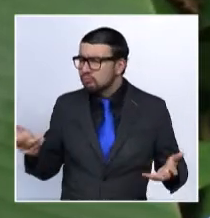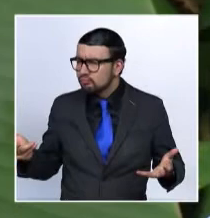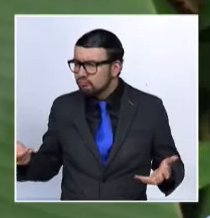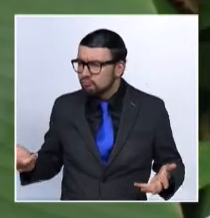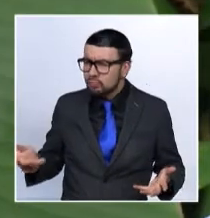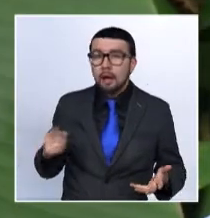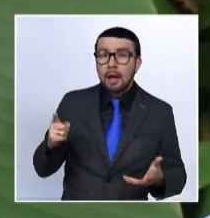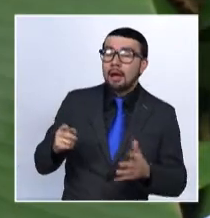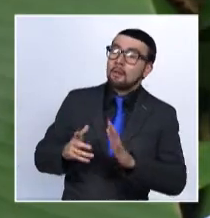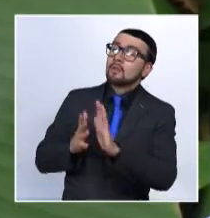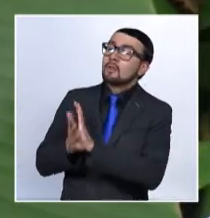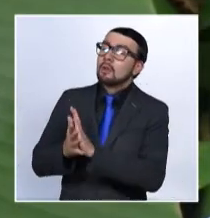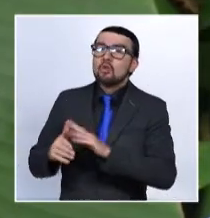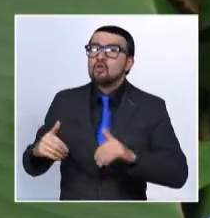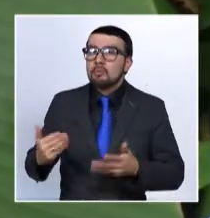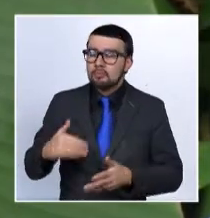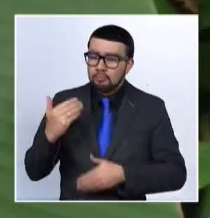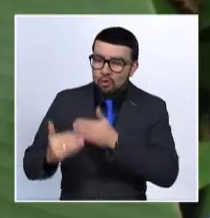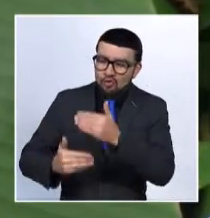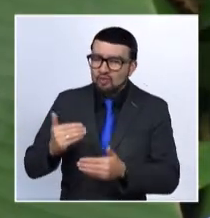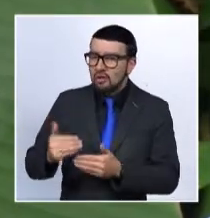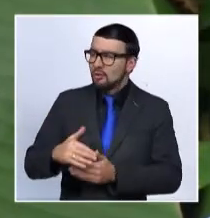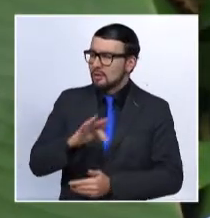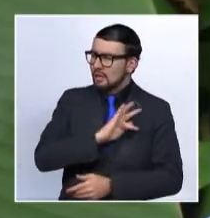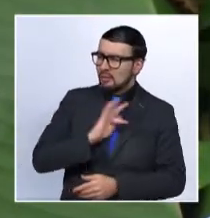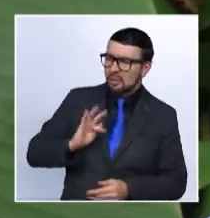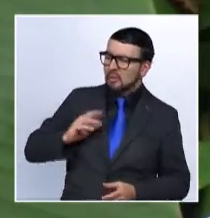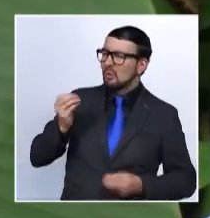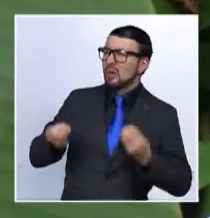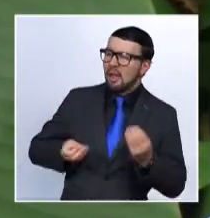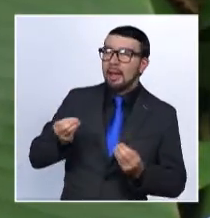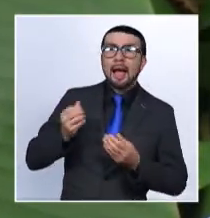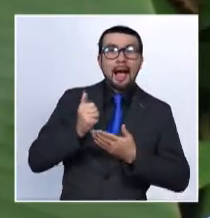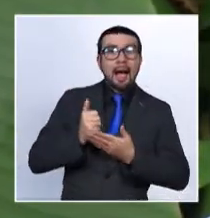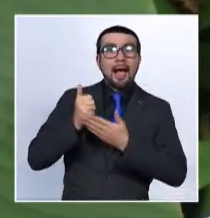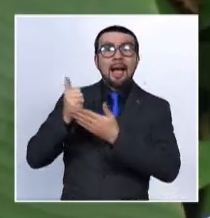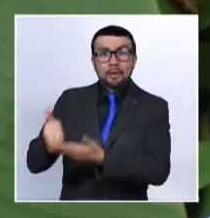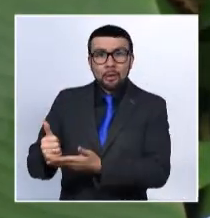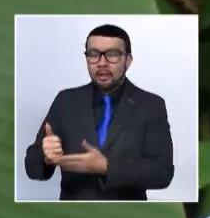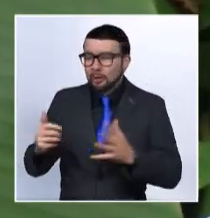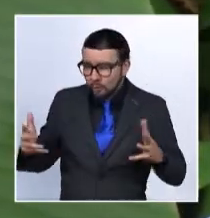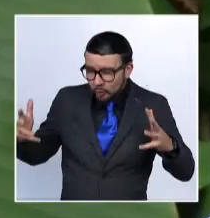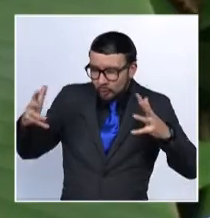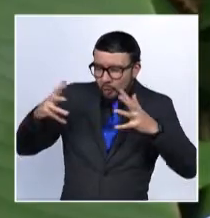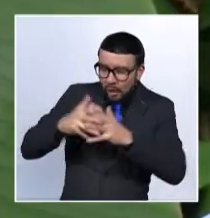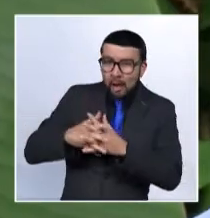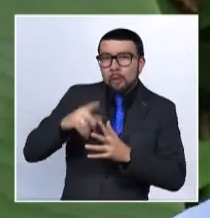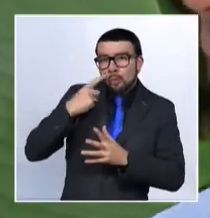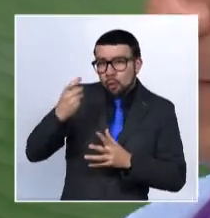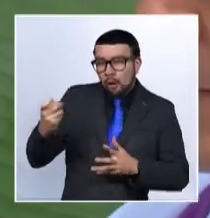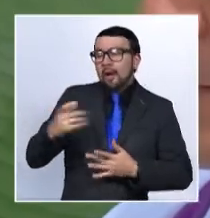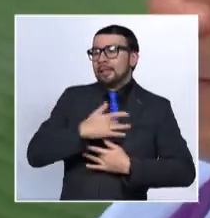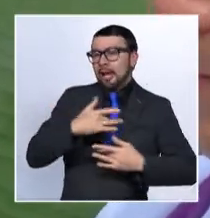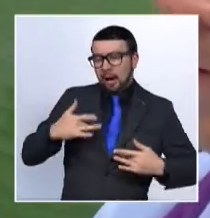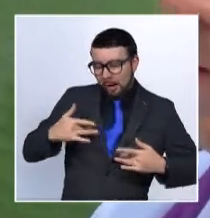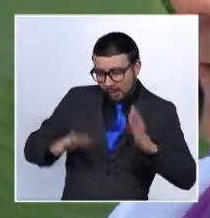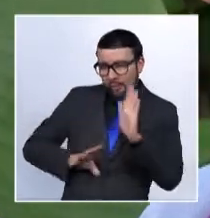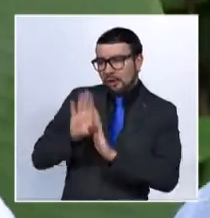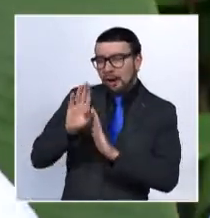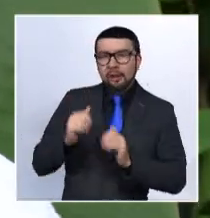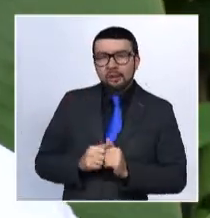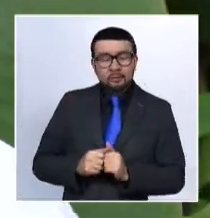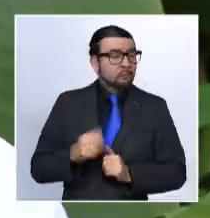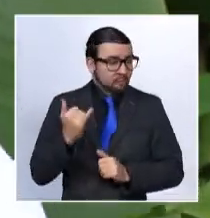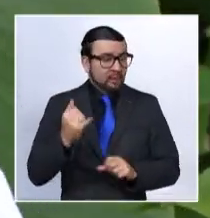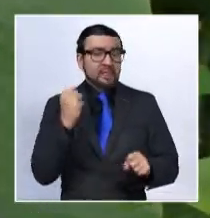qué proceso terapéutico tenemos que hacer para ayudarnos en esa integralidad de buscar la salud en el paciente. Es un trabajo